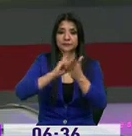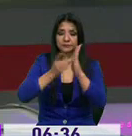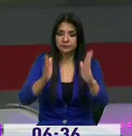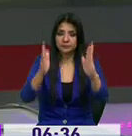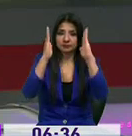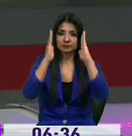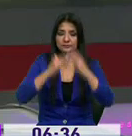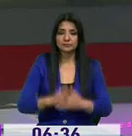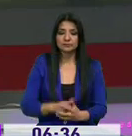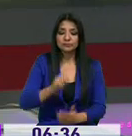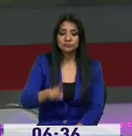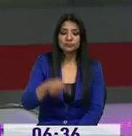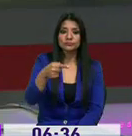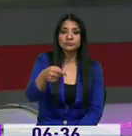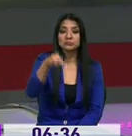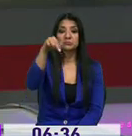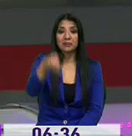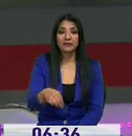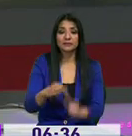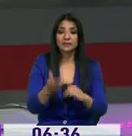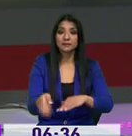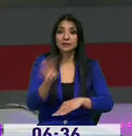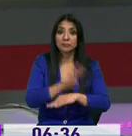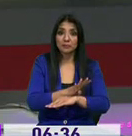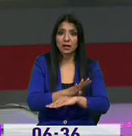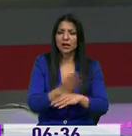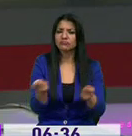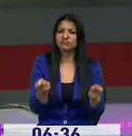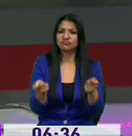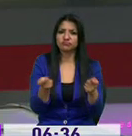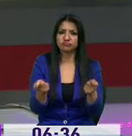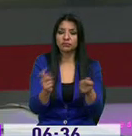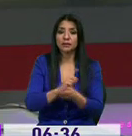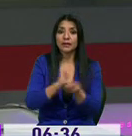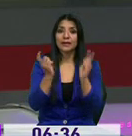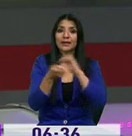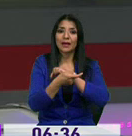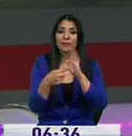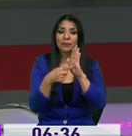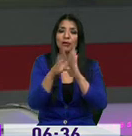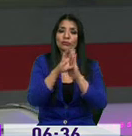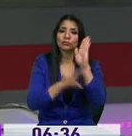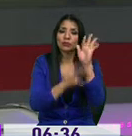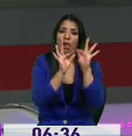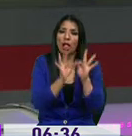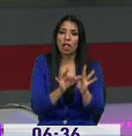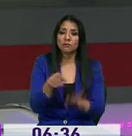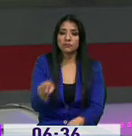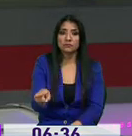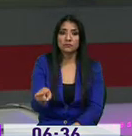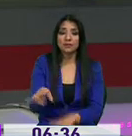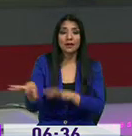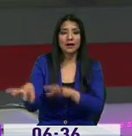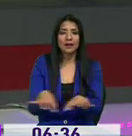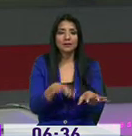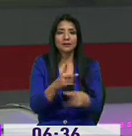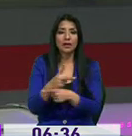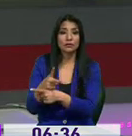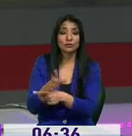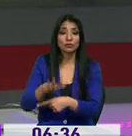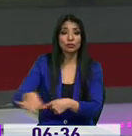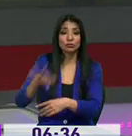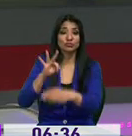atención el próximo martes de asamblea definirá qué camino tomar para impulsar un cambio constitucional que limite las funciones del actual consejo de